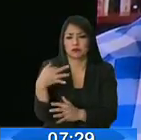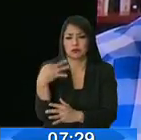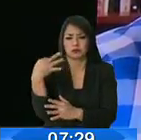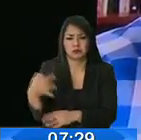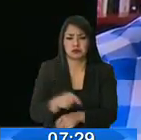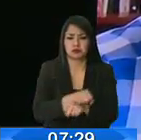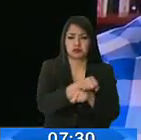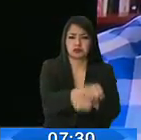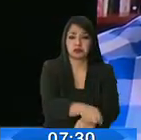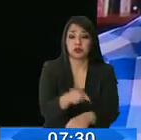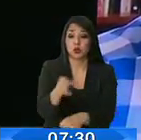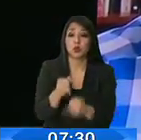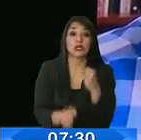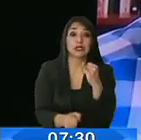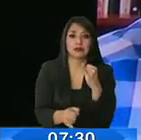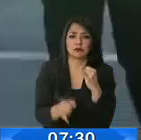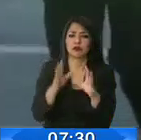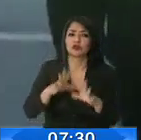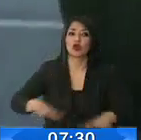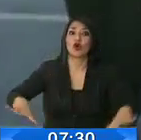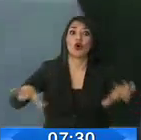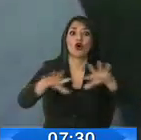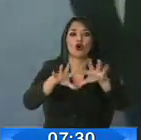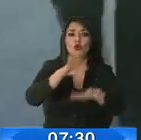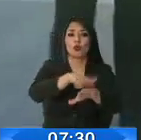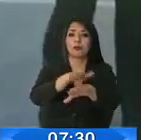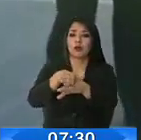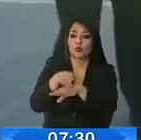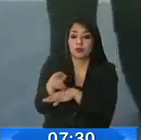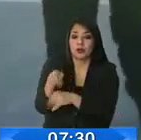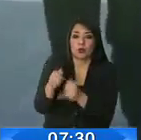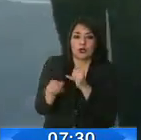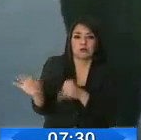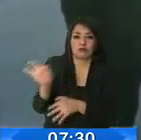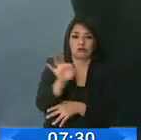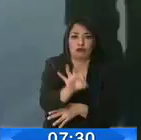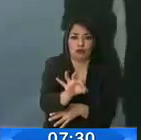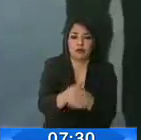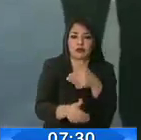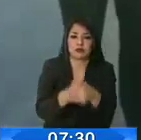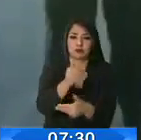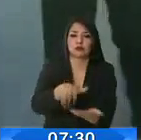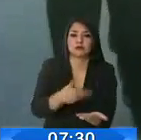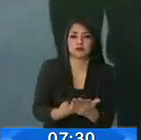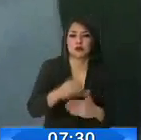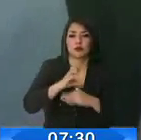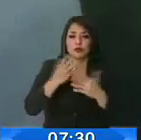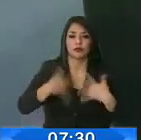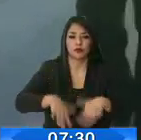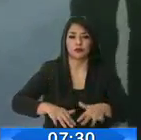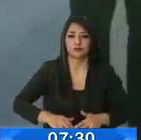último eslabón de esta cadena de delincuentes. La llegada al país sería en los próximos días. En Quito informó Iván Casamen.